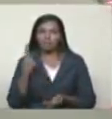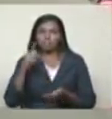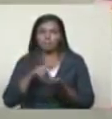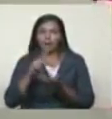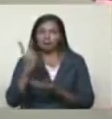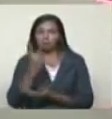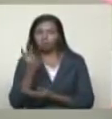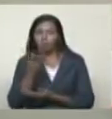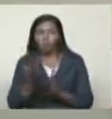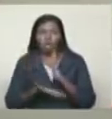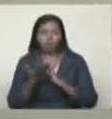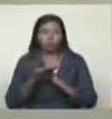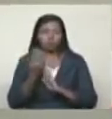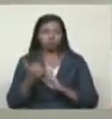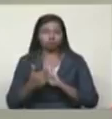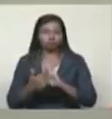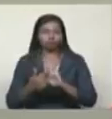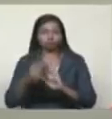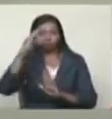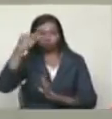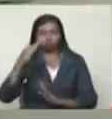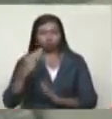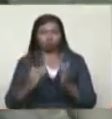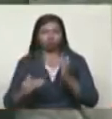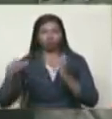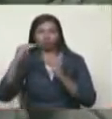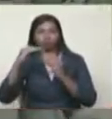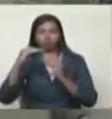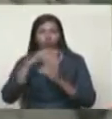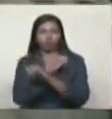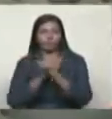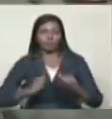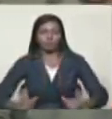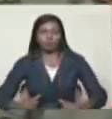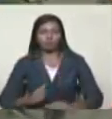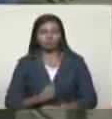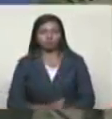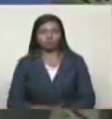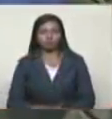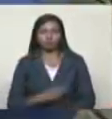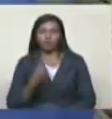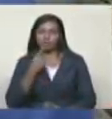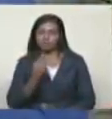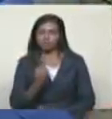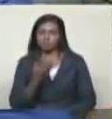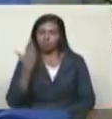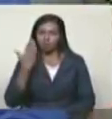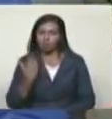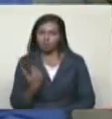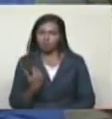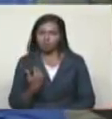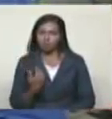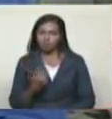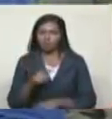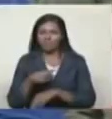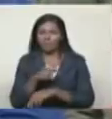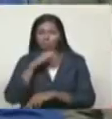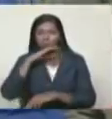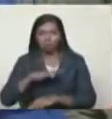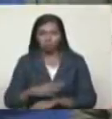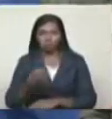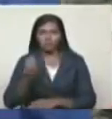importantes representantes del alto mando militar, en el que ha dicho: estamos en un tiempo